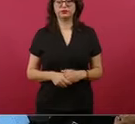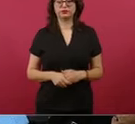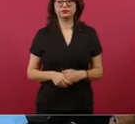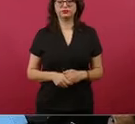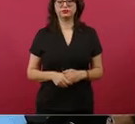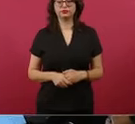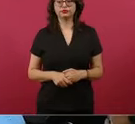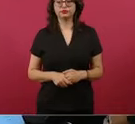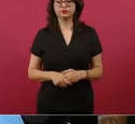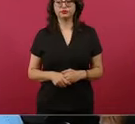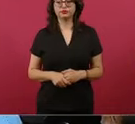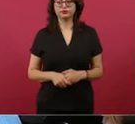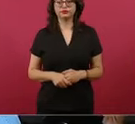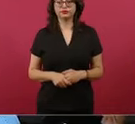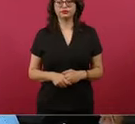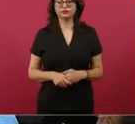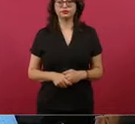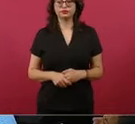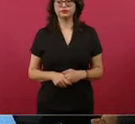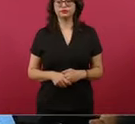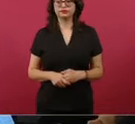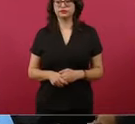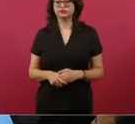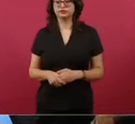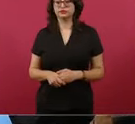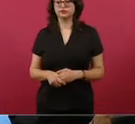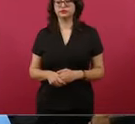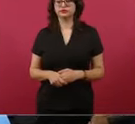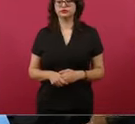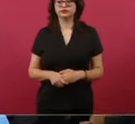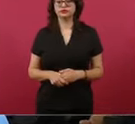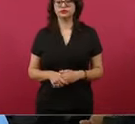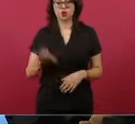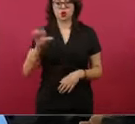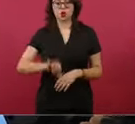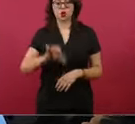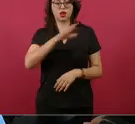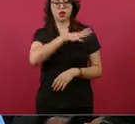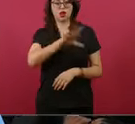De la Secretaría de Defensa, de las carpetas que me dio hoy el general.